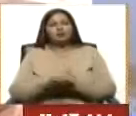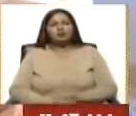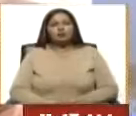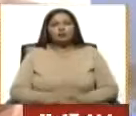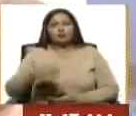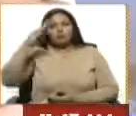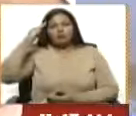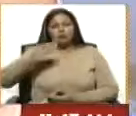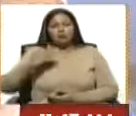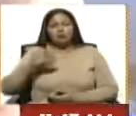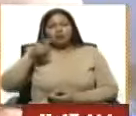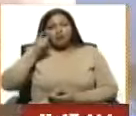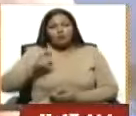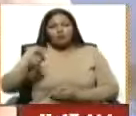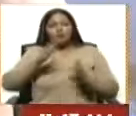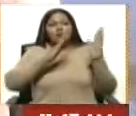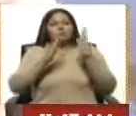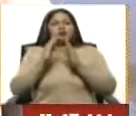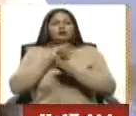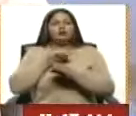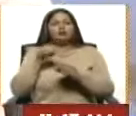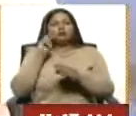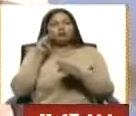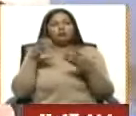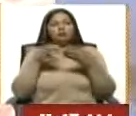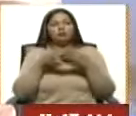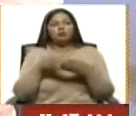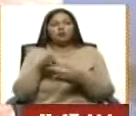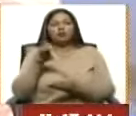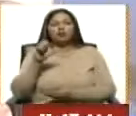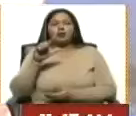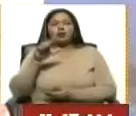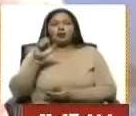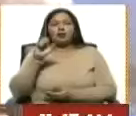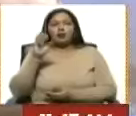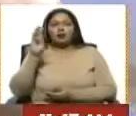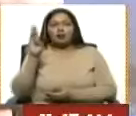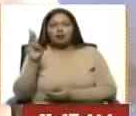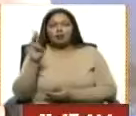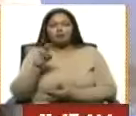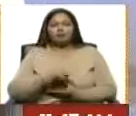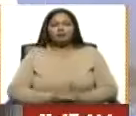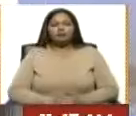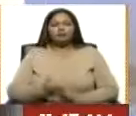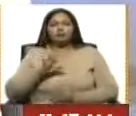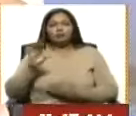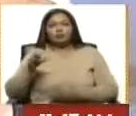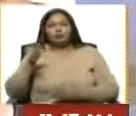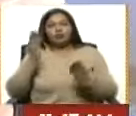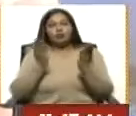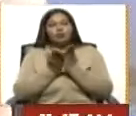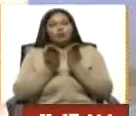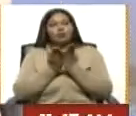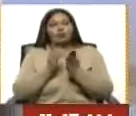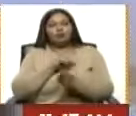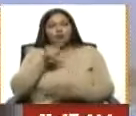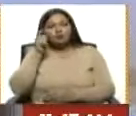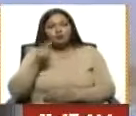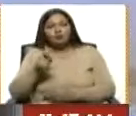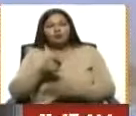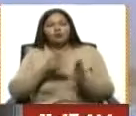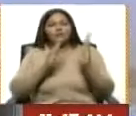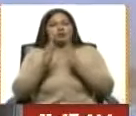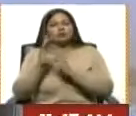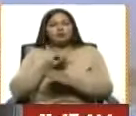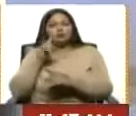pueblo organizado en su comuna, en su club, en su soberanía, en su escuela, ¿no? El pueblo organizado, pero desde